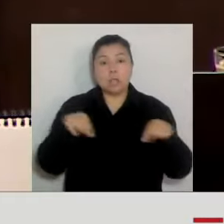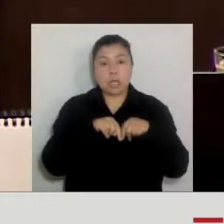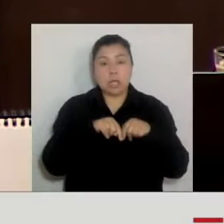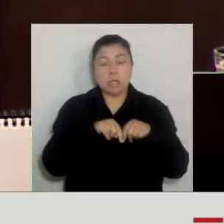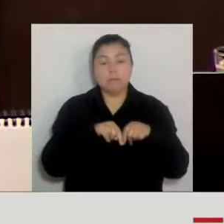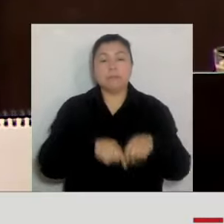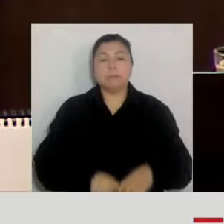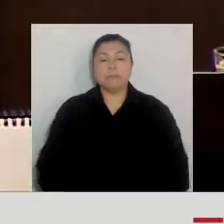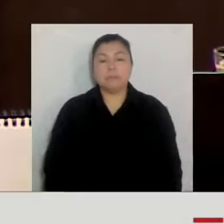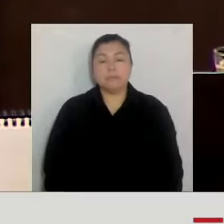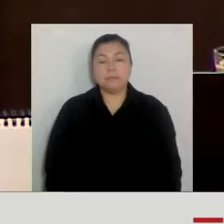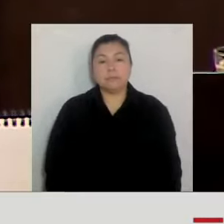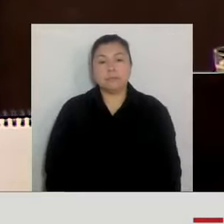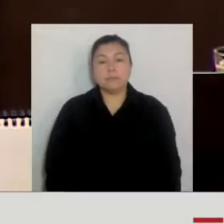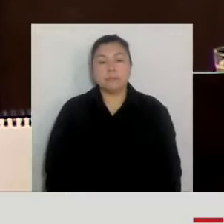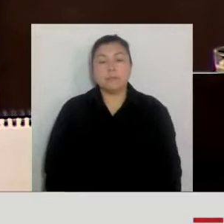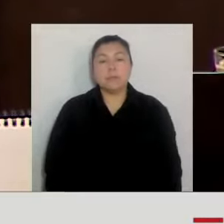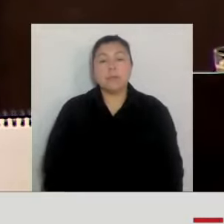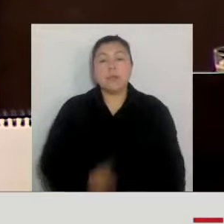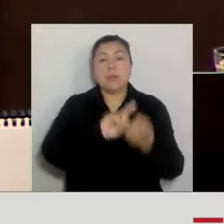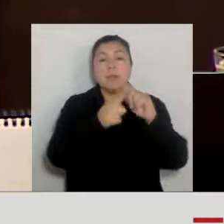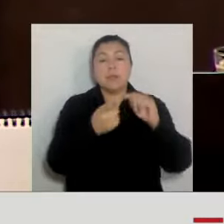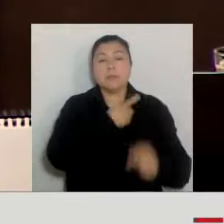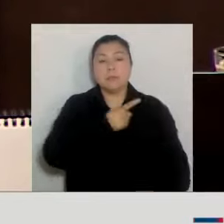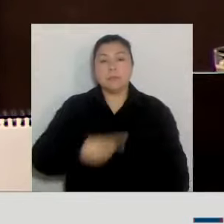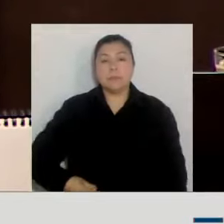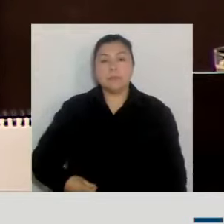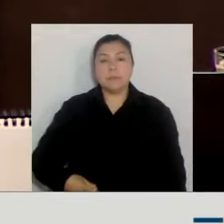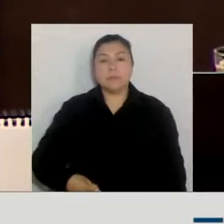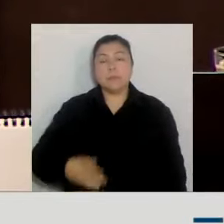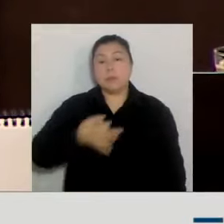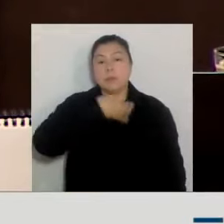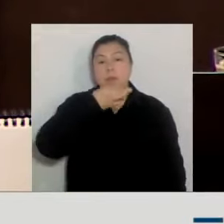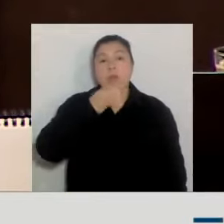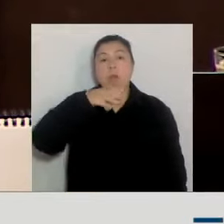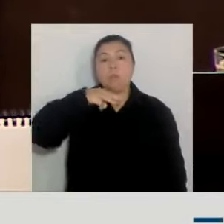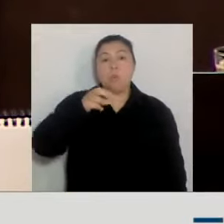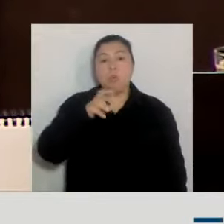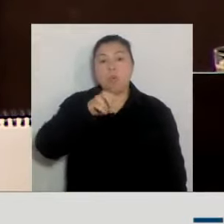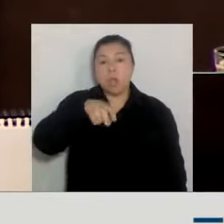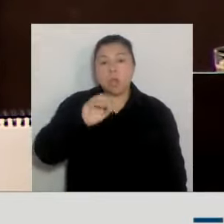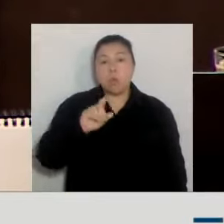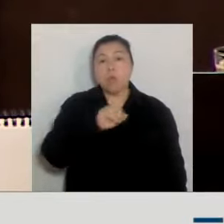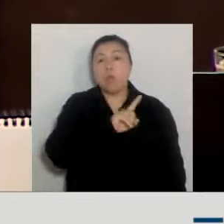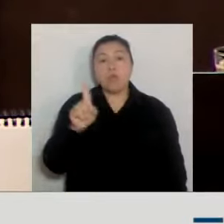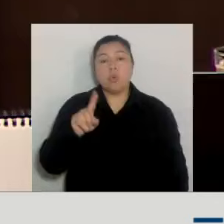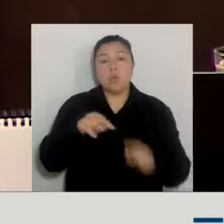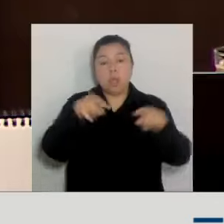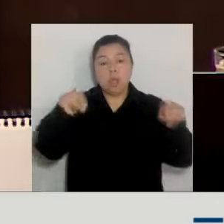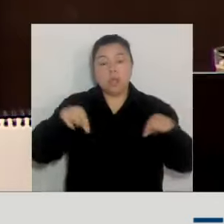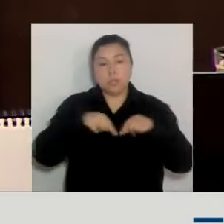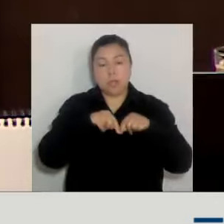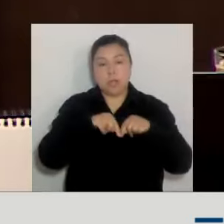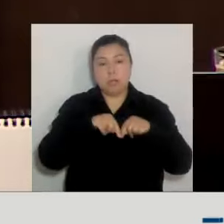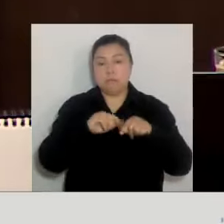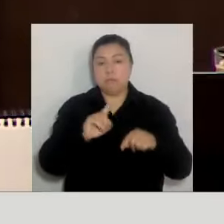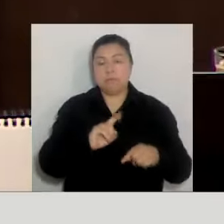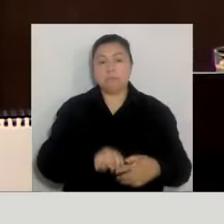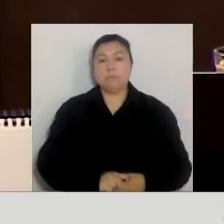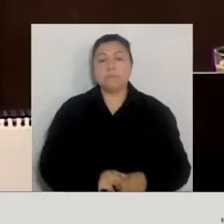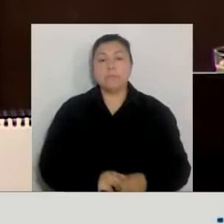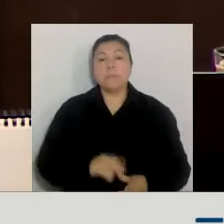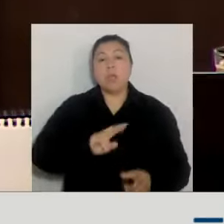está tiene la palabra el diputado ya habíamos dicho Benjamín Moreno que tampoco está tiene la